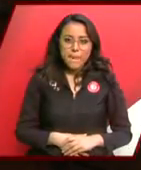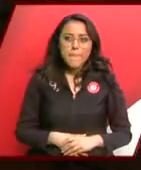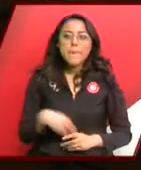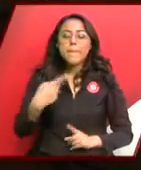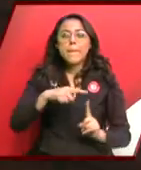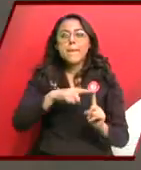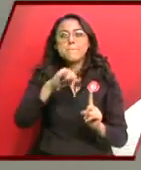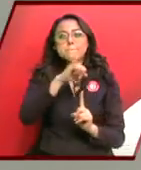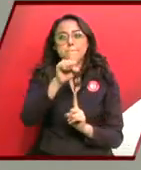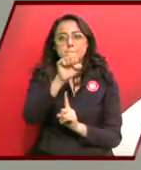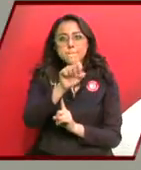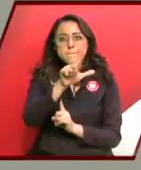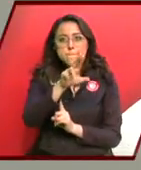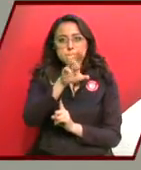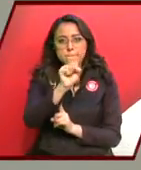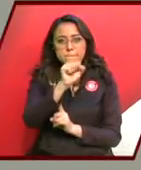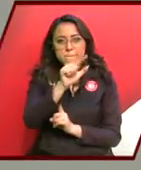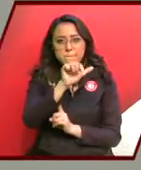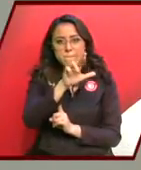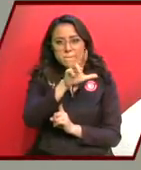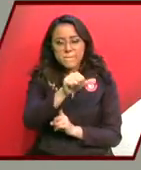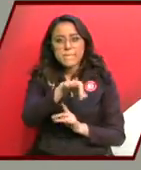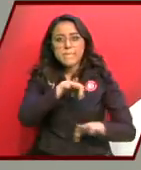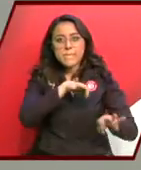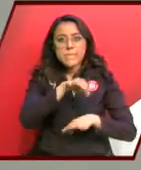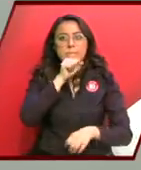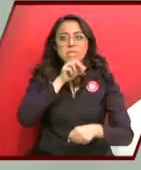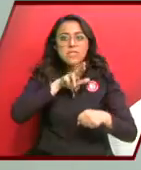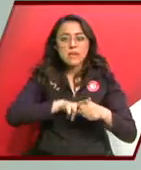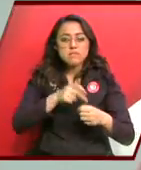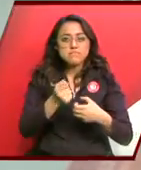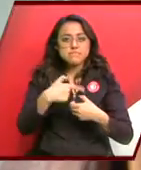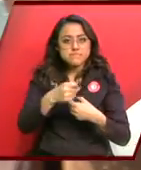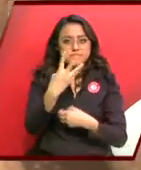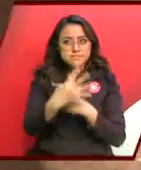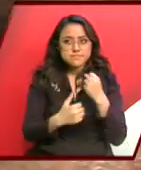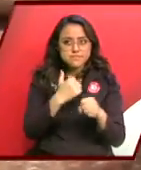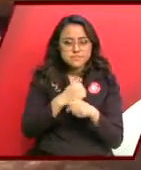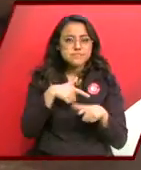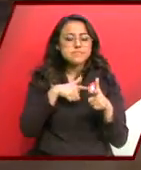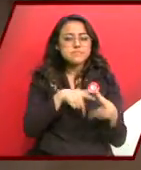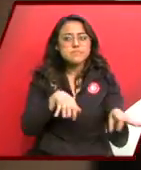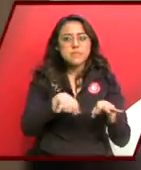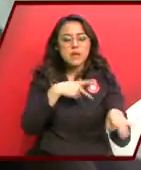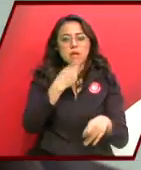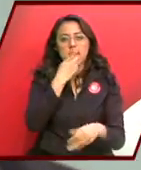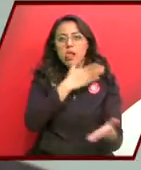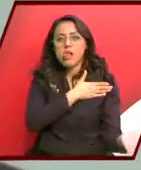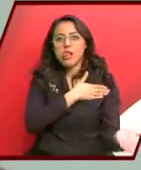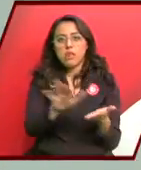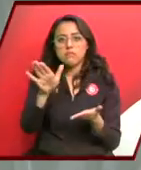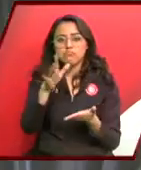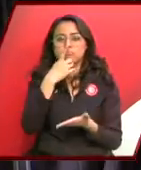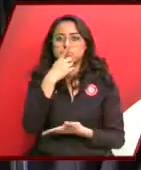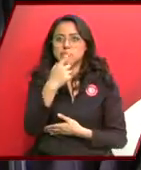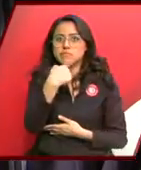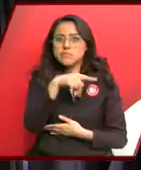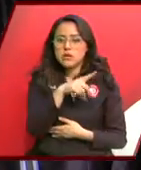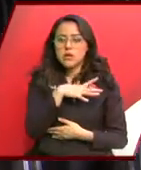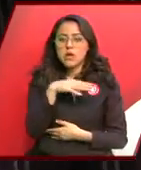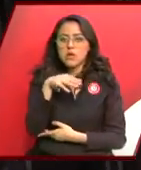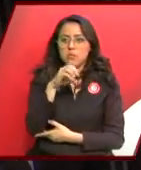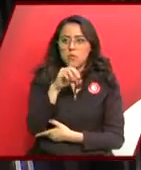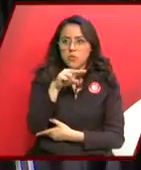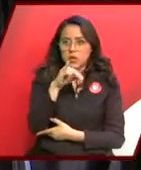José Luis Zacarías trabajó durante 4 años en la Secretaría de Finanzas de la Ciudad de México, donde al parecer fue víctima de un despido injustificado. Mónica